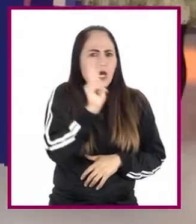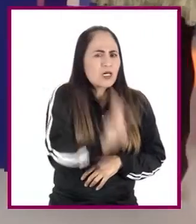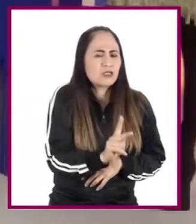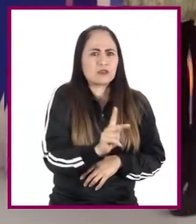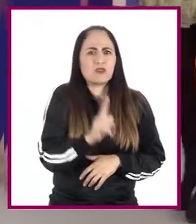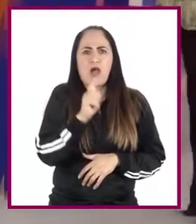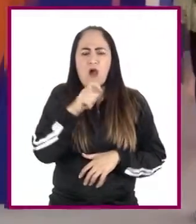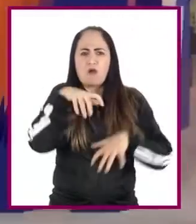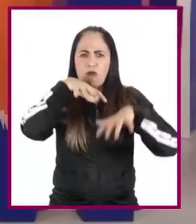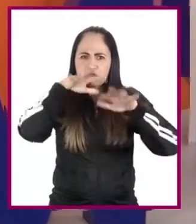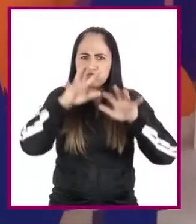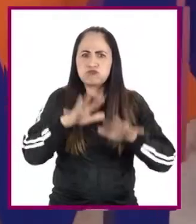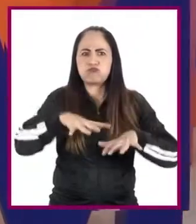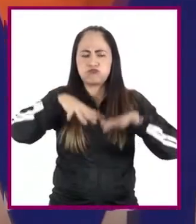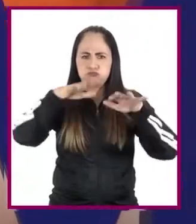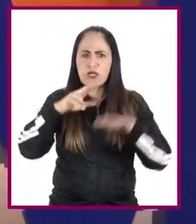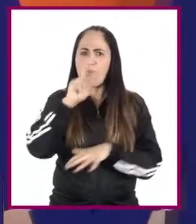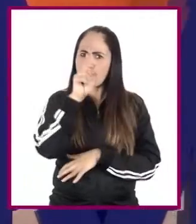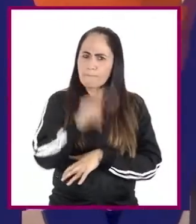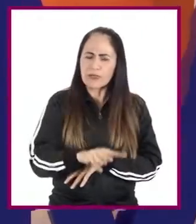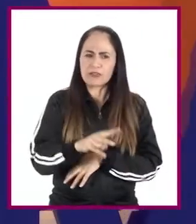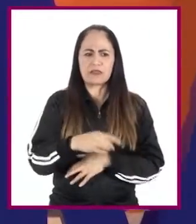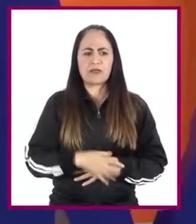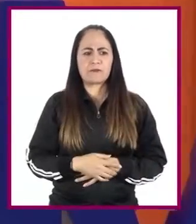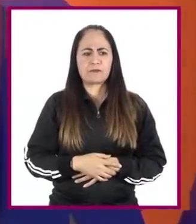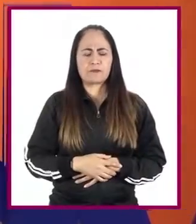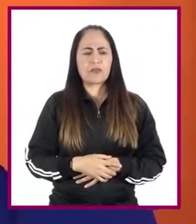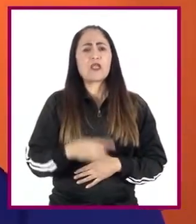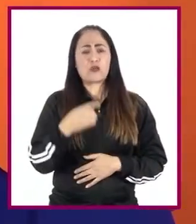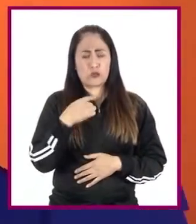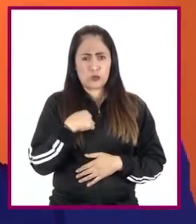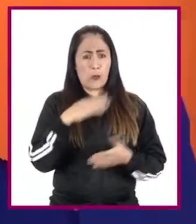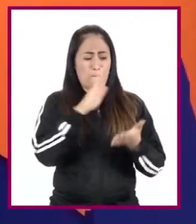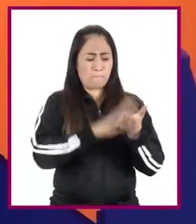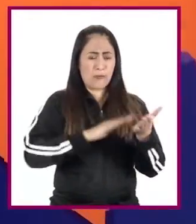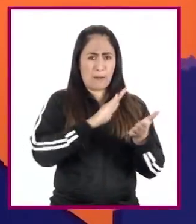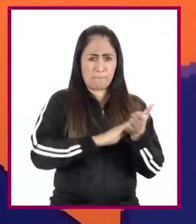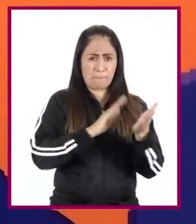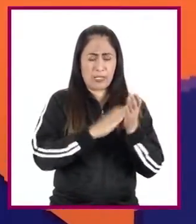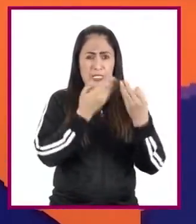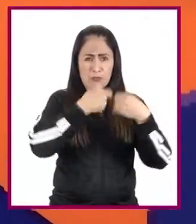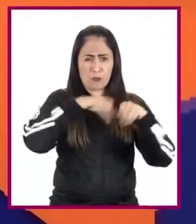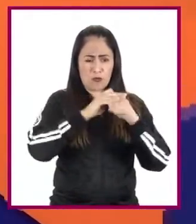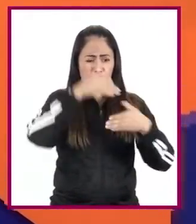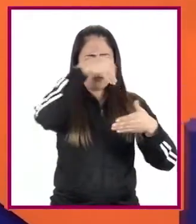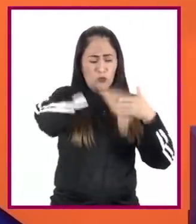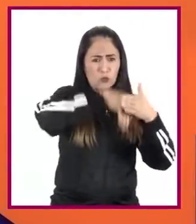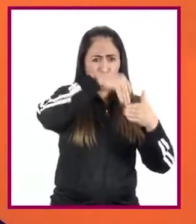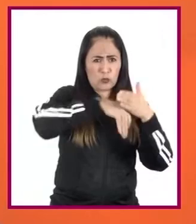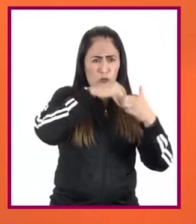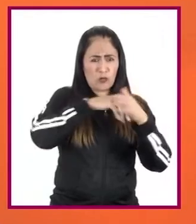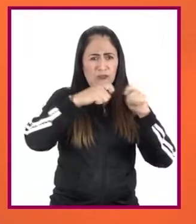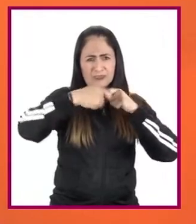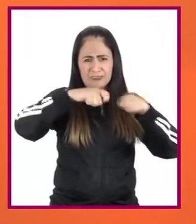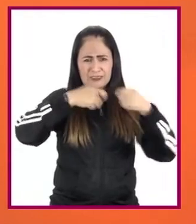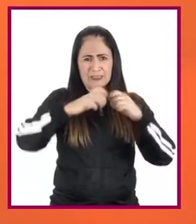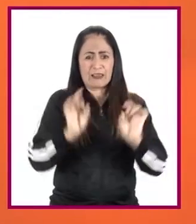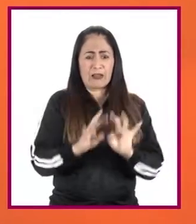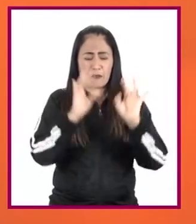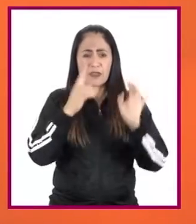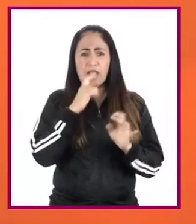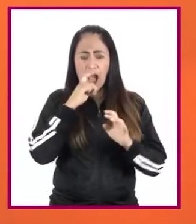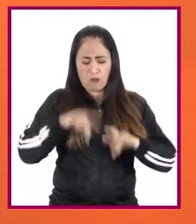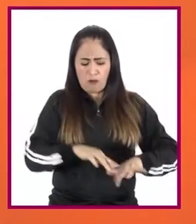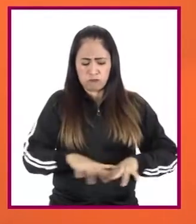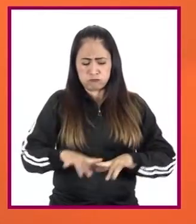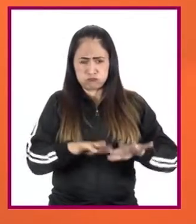Así se oía. Desde entonces tengo mis documentos importantes guardados en un folder de plástico para protegerlos en caso de alguna inundación